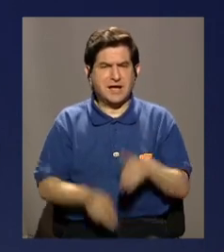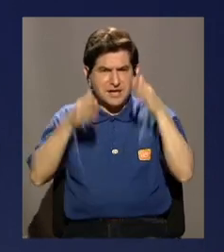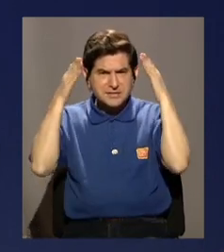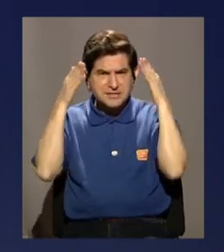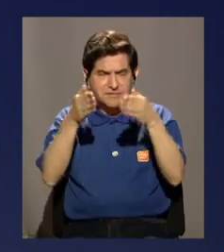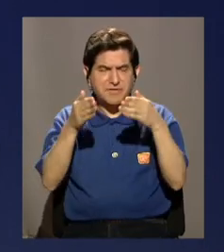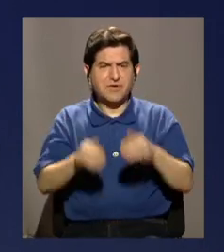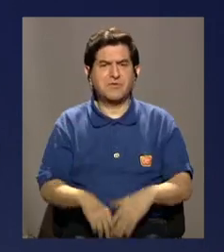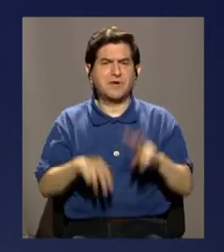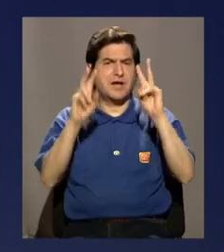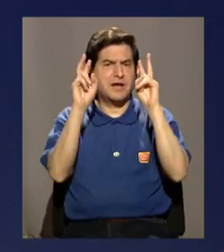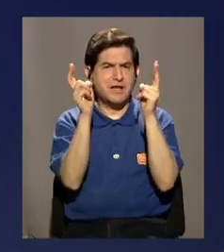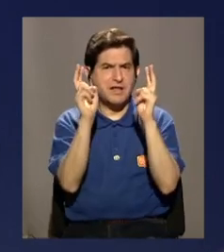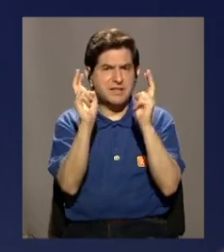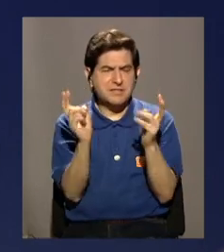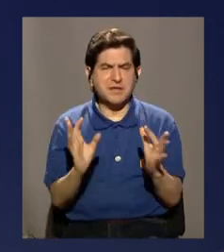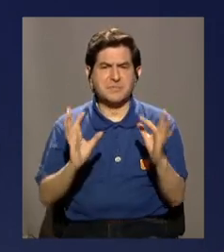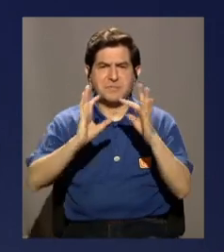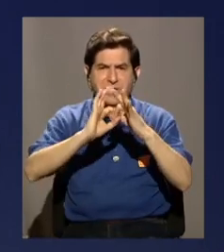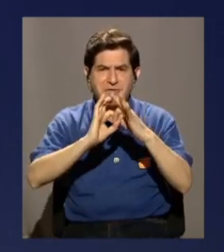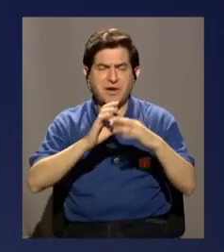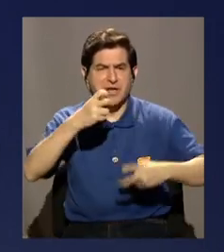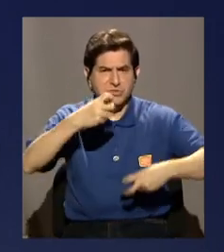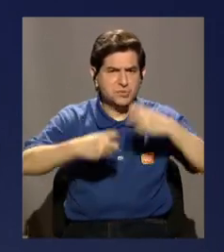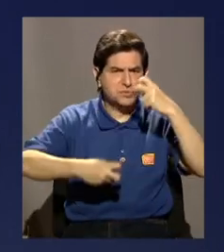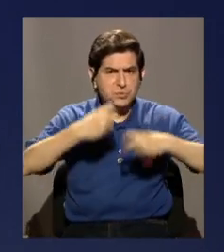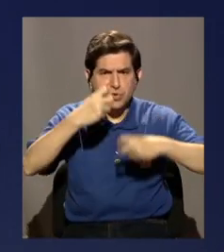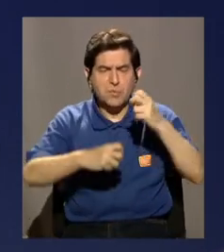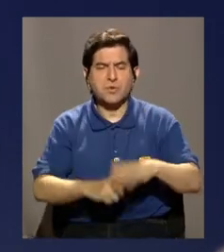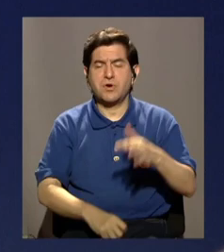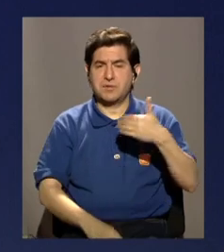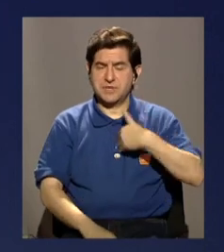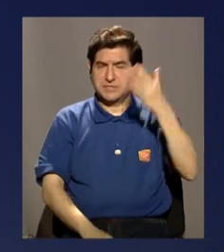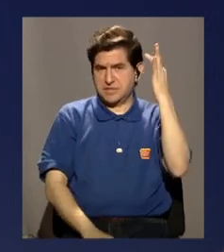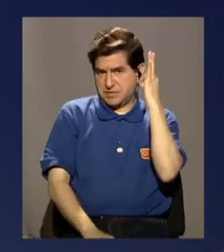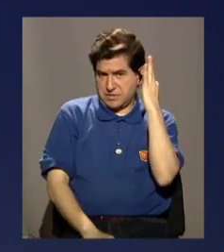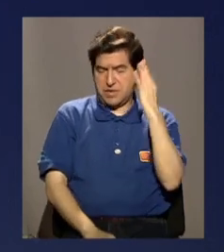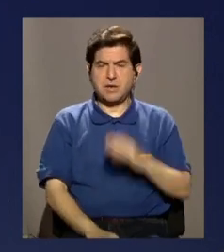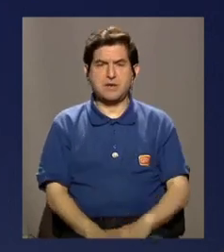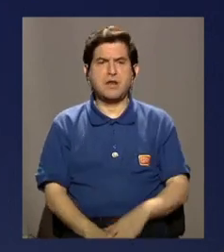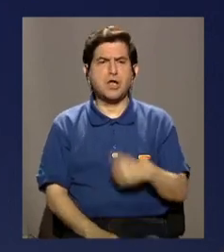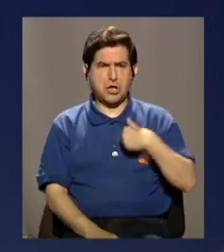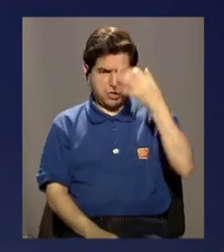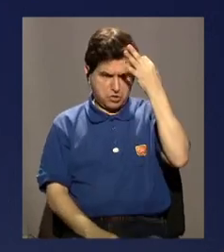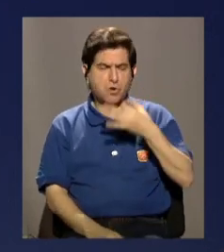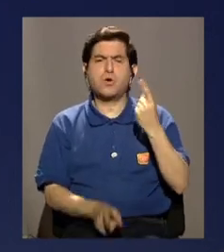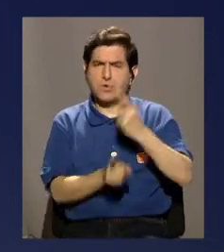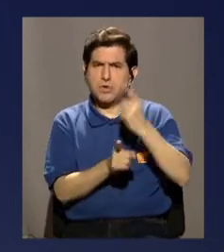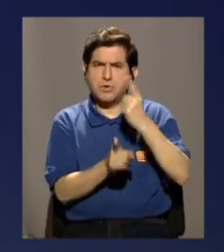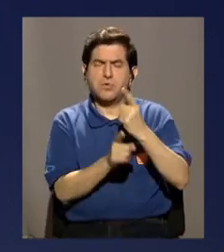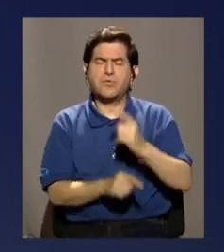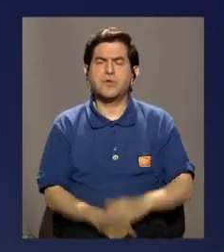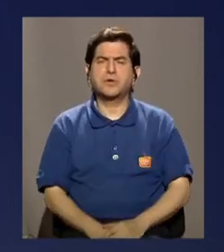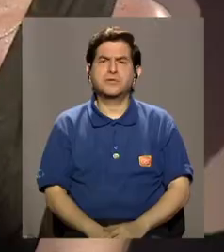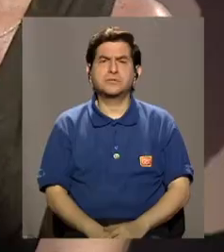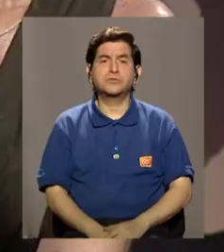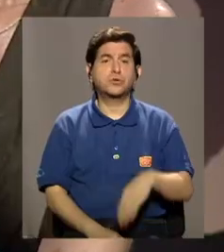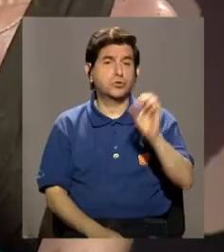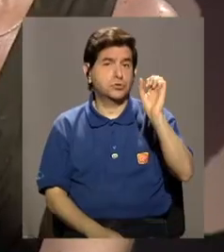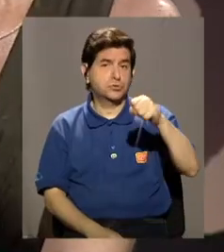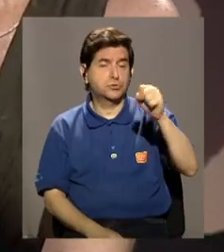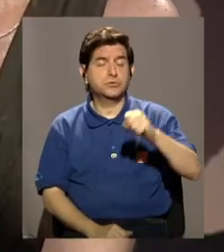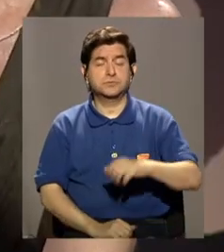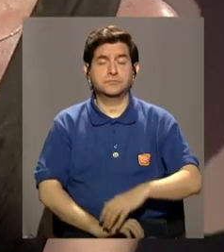temas relacionados con las problemáticas de la mujer y me parece un tema muy pertinente es claudia sí